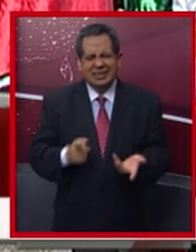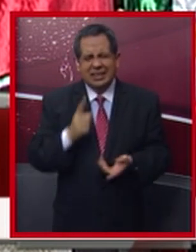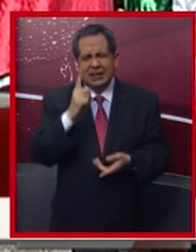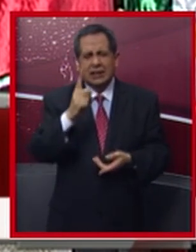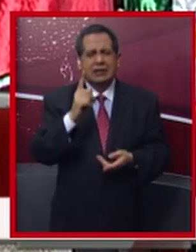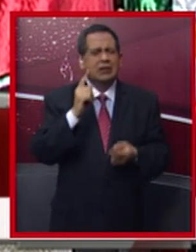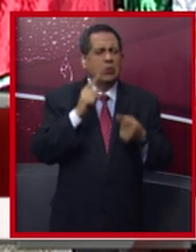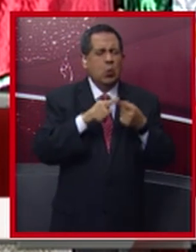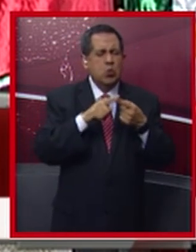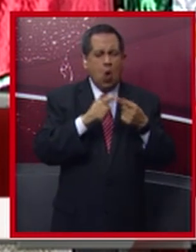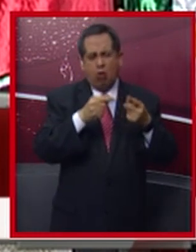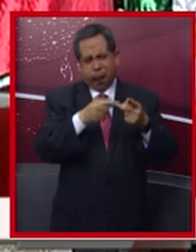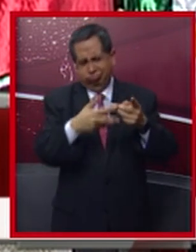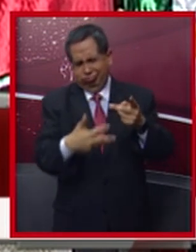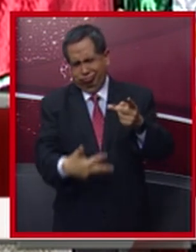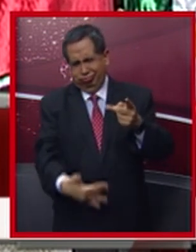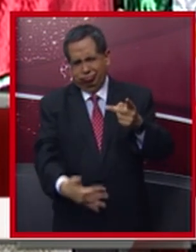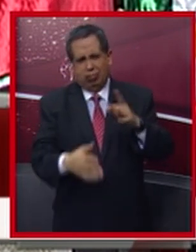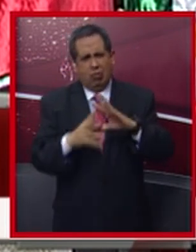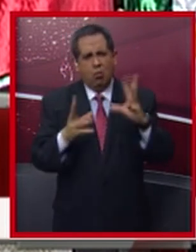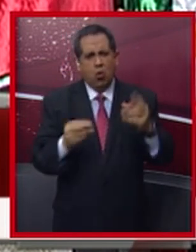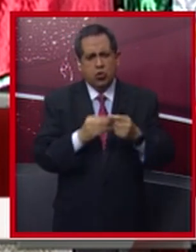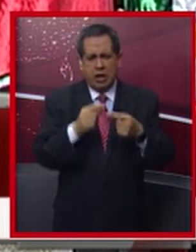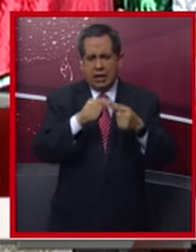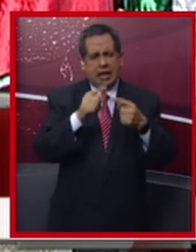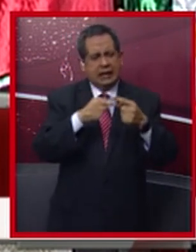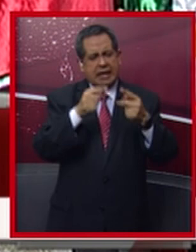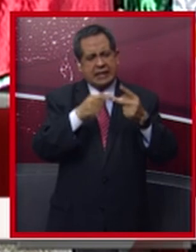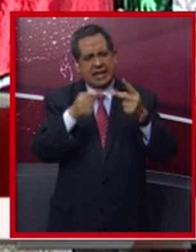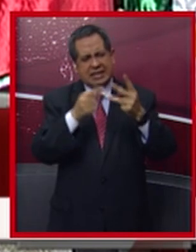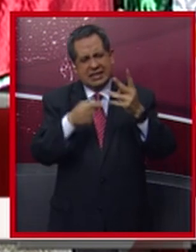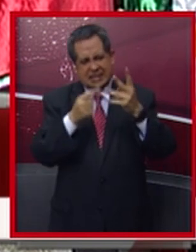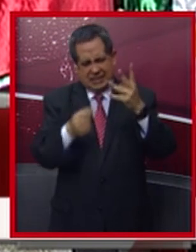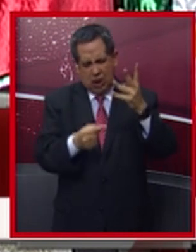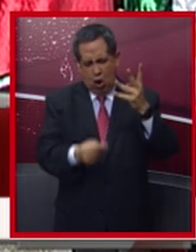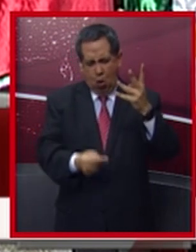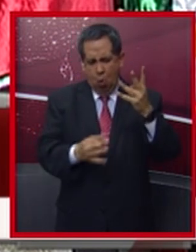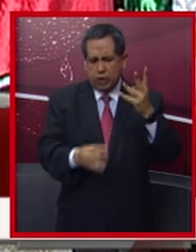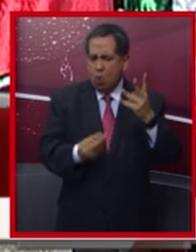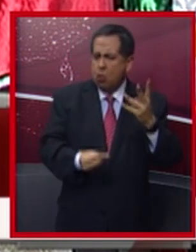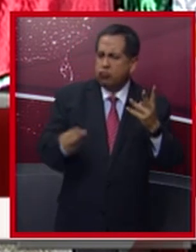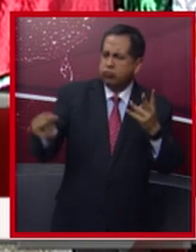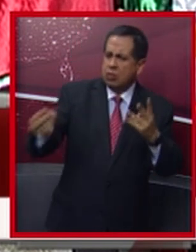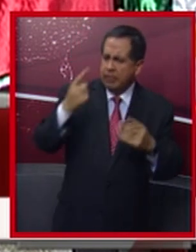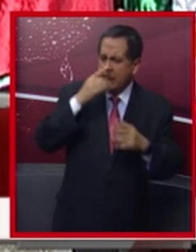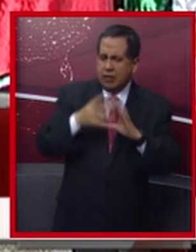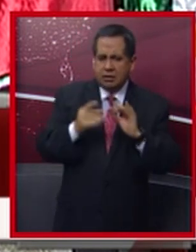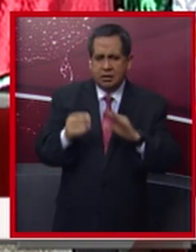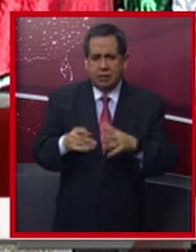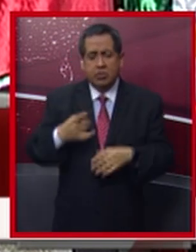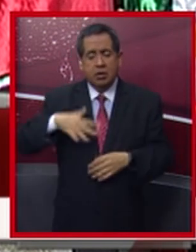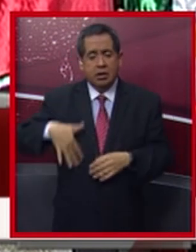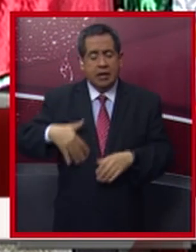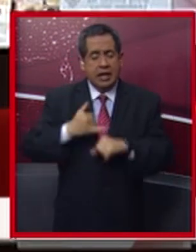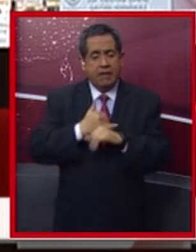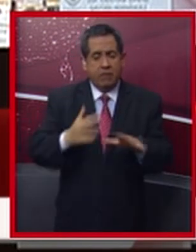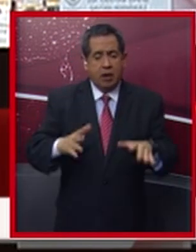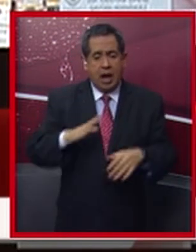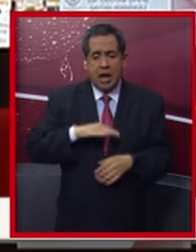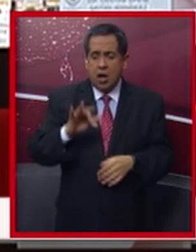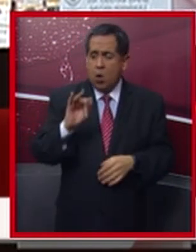un indicador y la recomendación es el último recurso que tiene la Comisión Nacional para pronunciarse. Pero como lo dije en el informe,